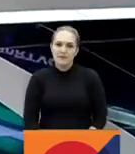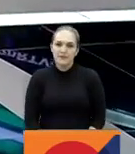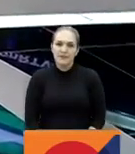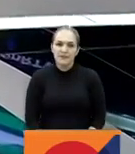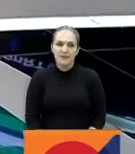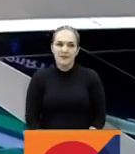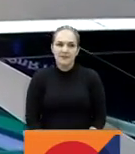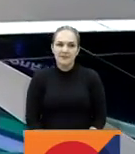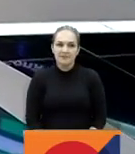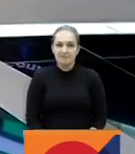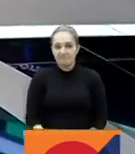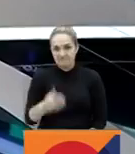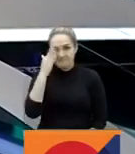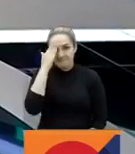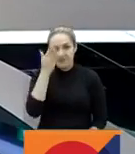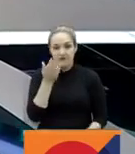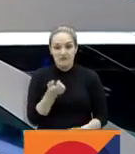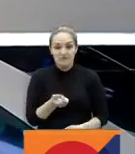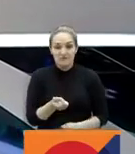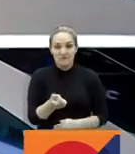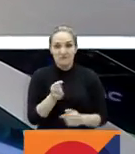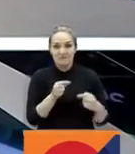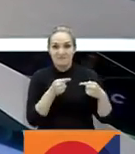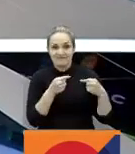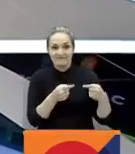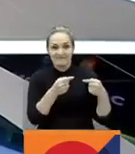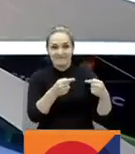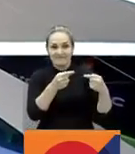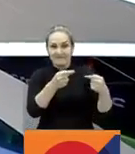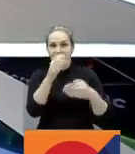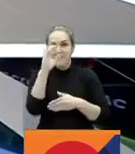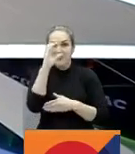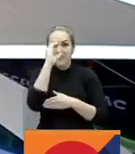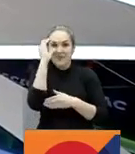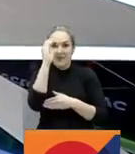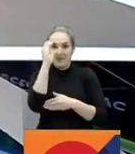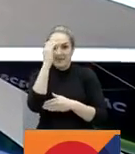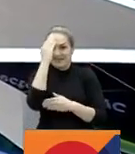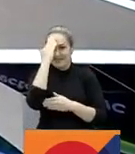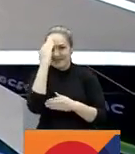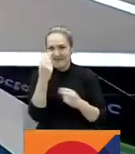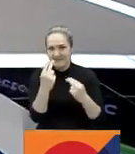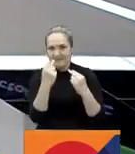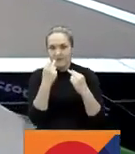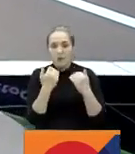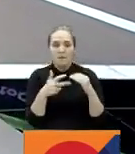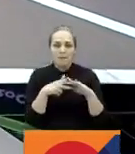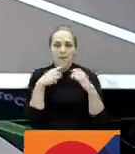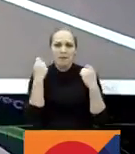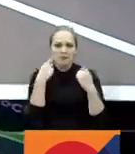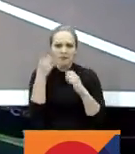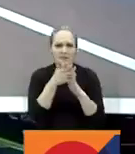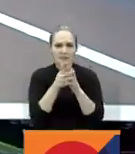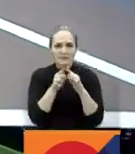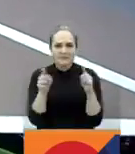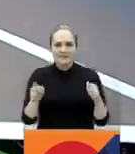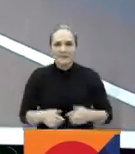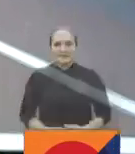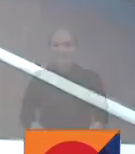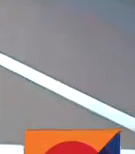Bueno, ya saben, esta semana de eliminatorias y aquí en RTVC les estaremos mostrando absolutamente todo. Una pausa, ya regresamos con mucho más.